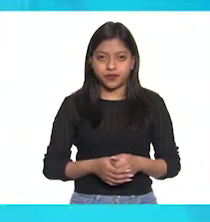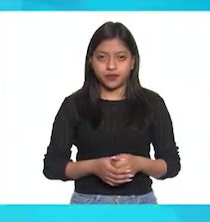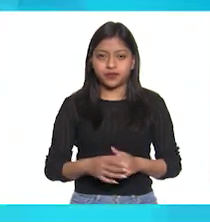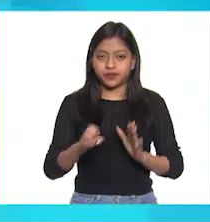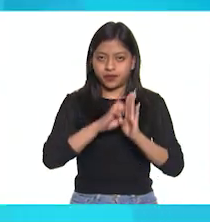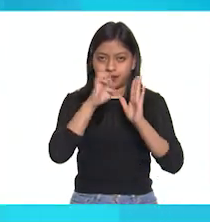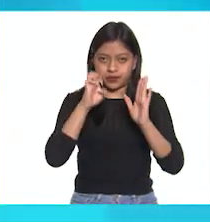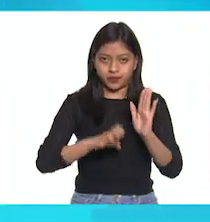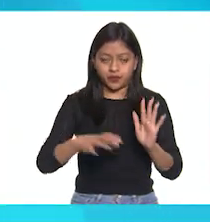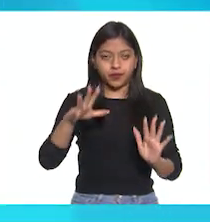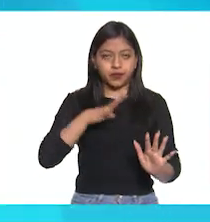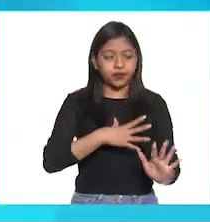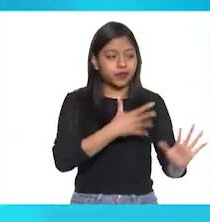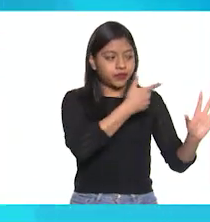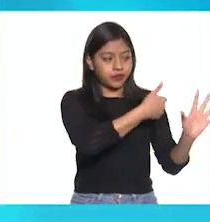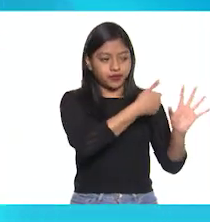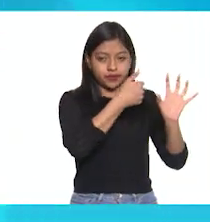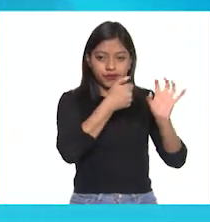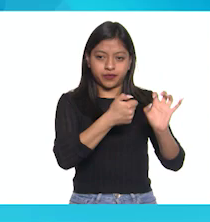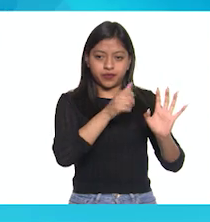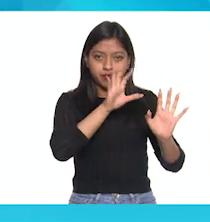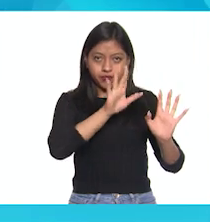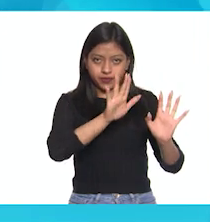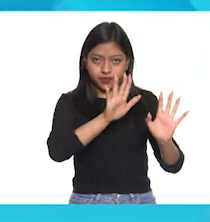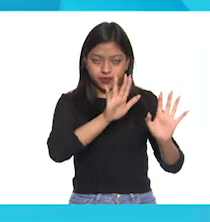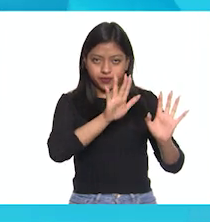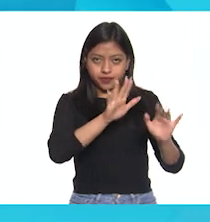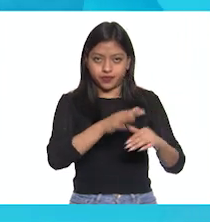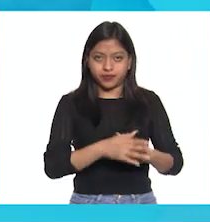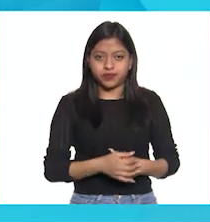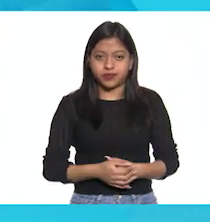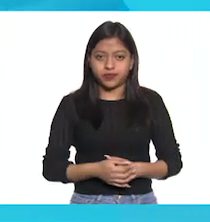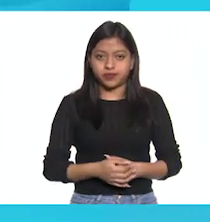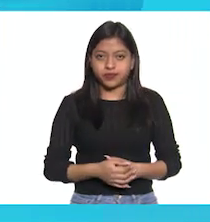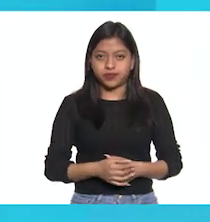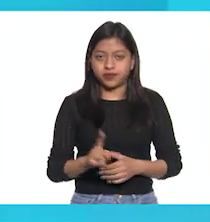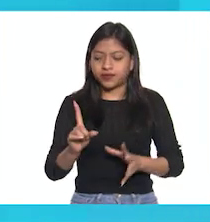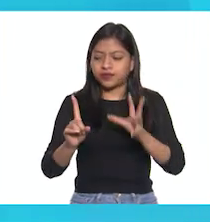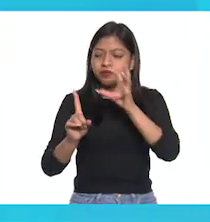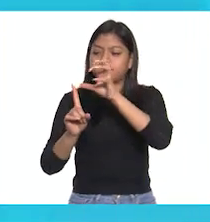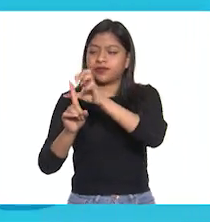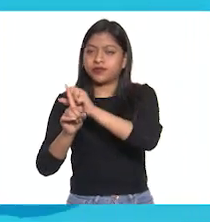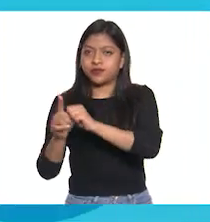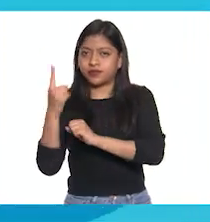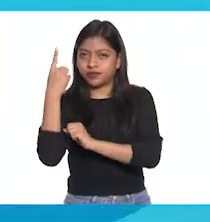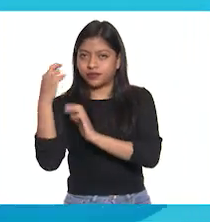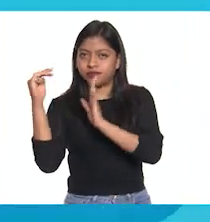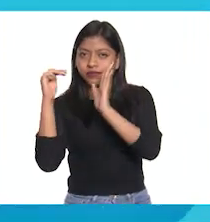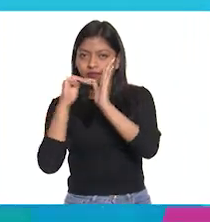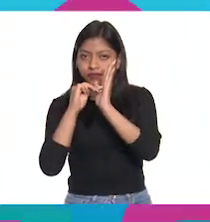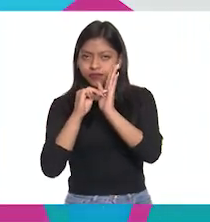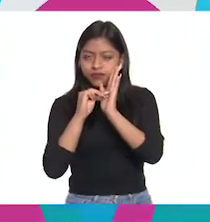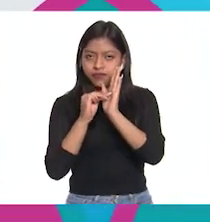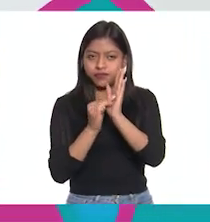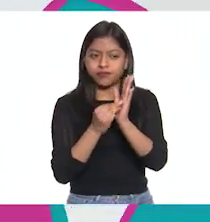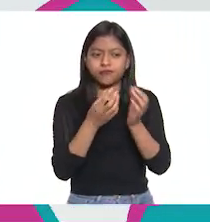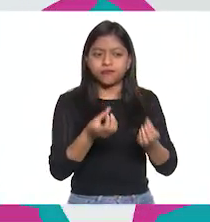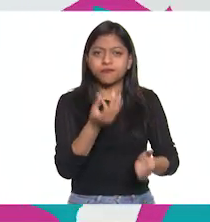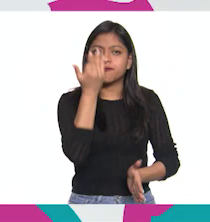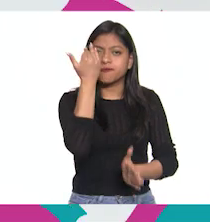tengo 650, ¿cuánto necesito para llegar a 1000? A ver, 650, vamos a ponerlo